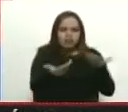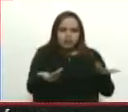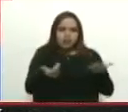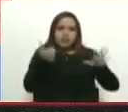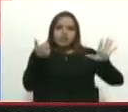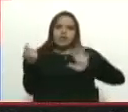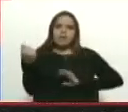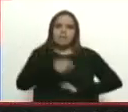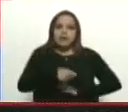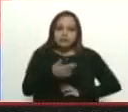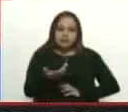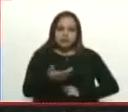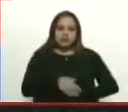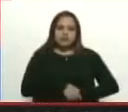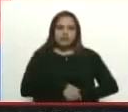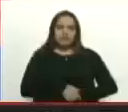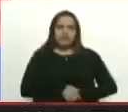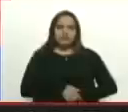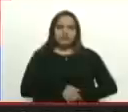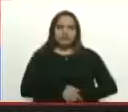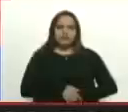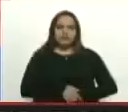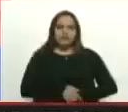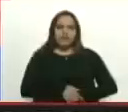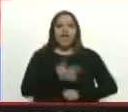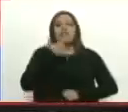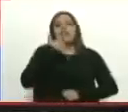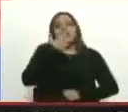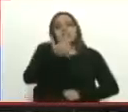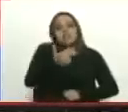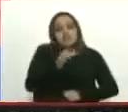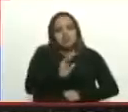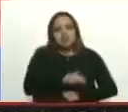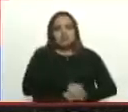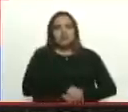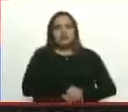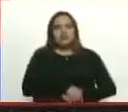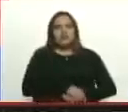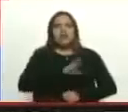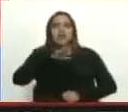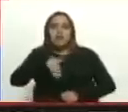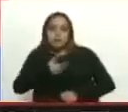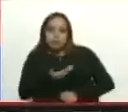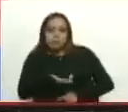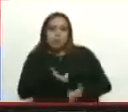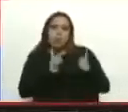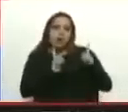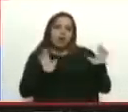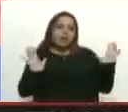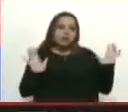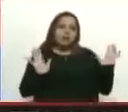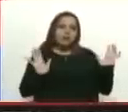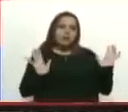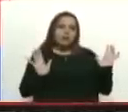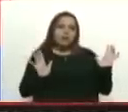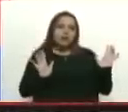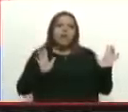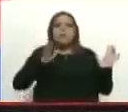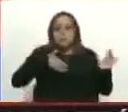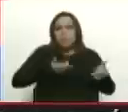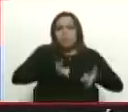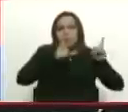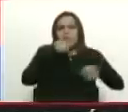seis meses, para decir que pueden, ¿cómo se llama? Puede